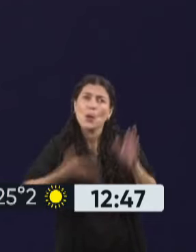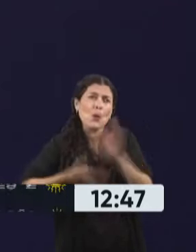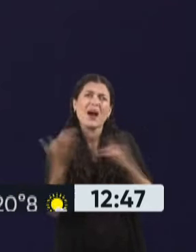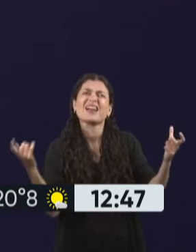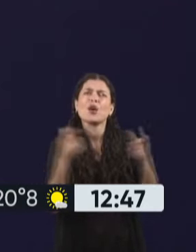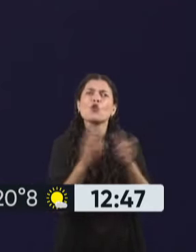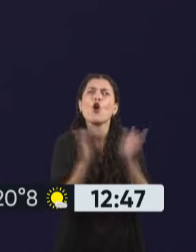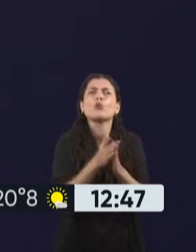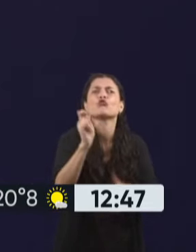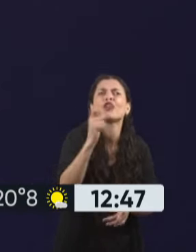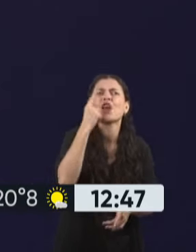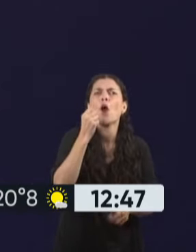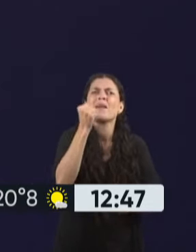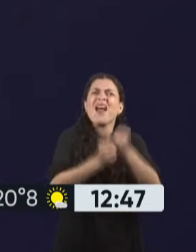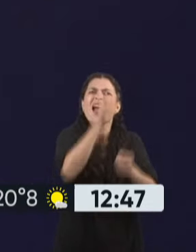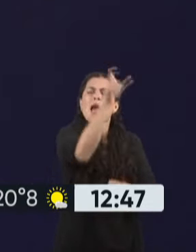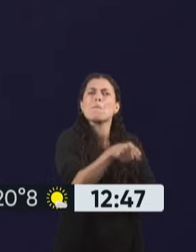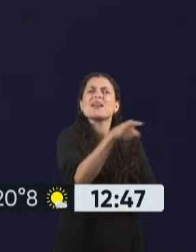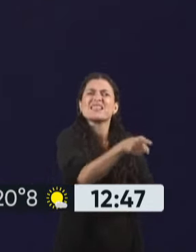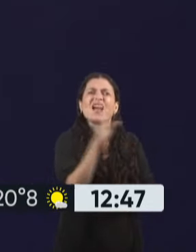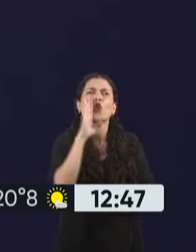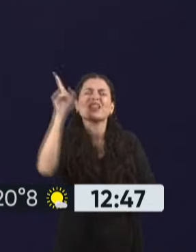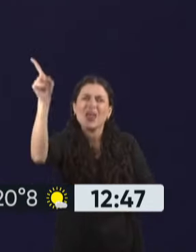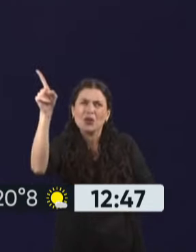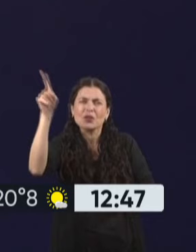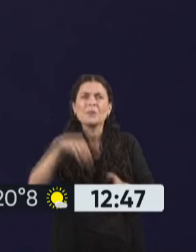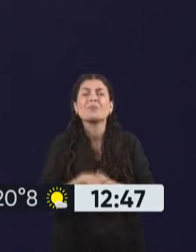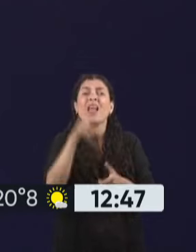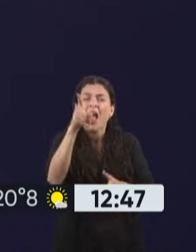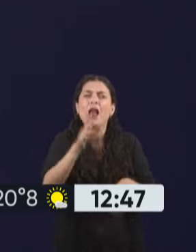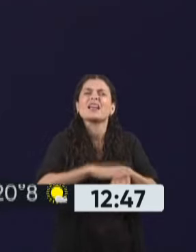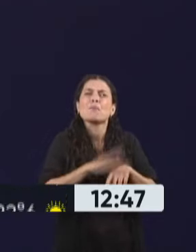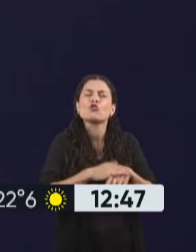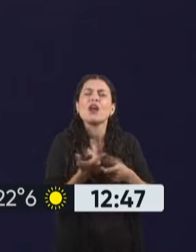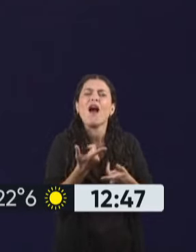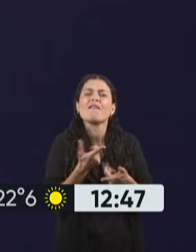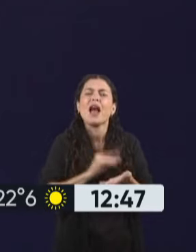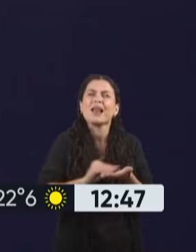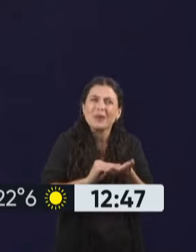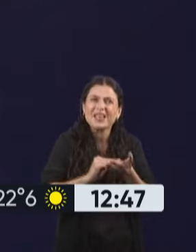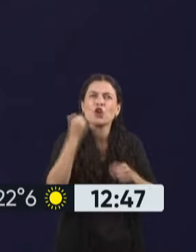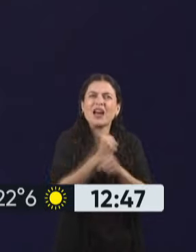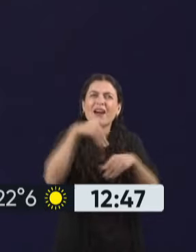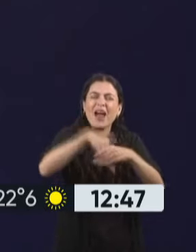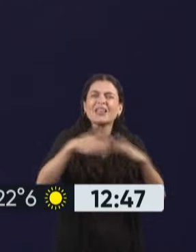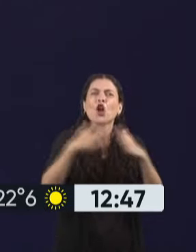reunión con el empresario estadounidense, flamante administrador del Departamento de Eficiencia de la Casa Blanca, Elon